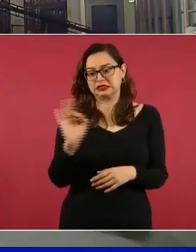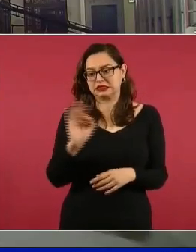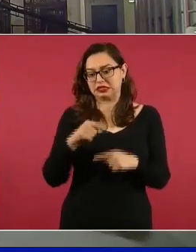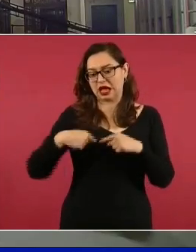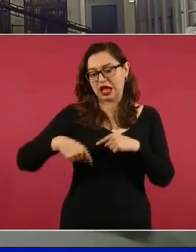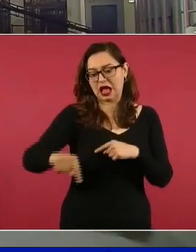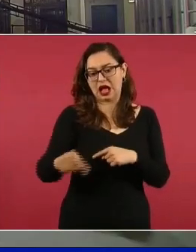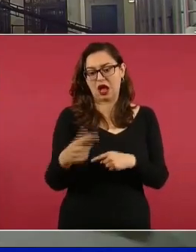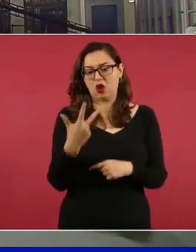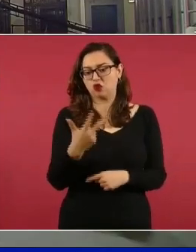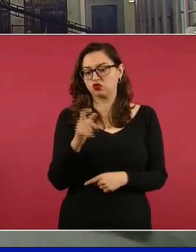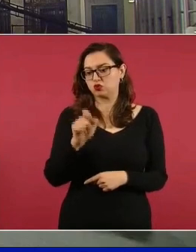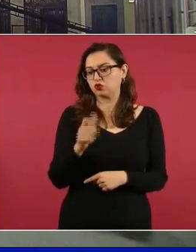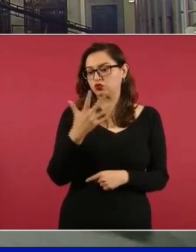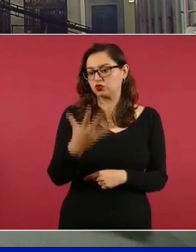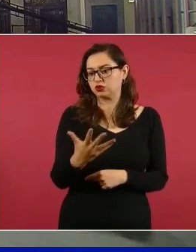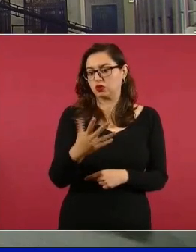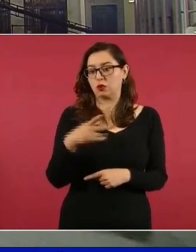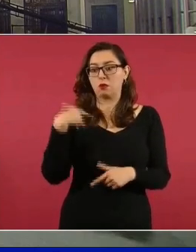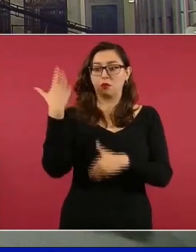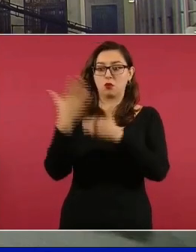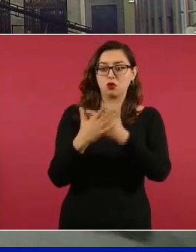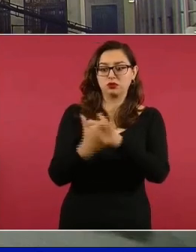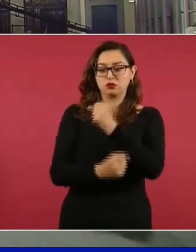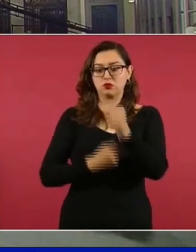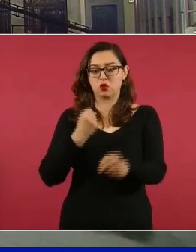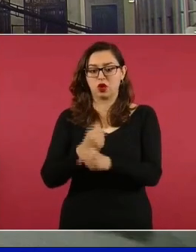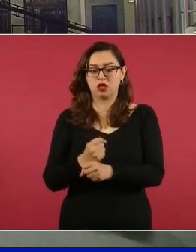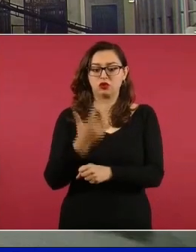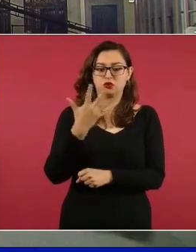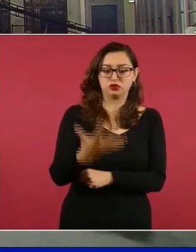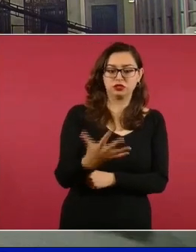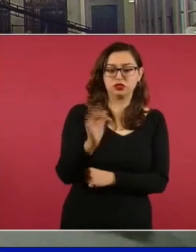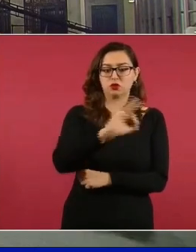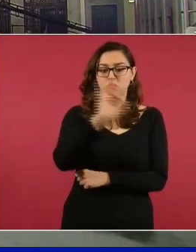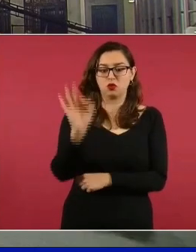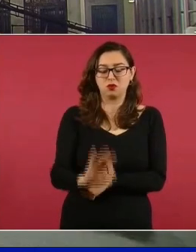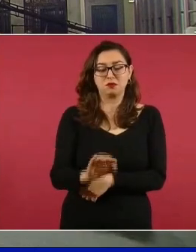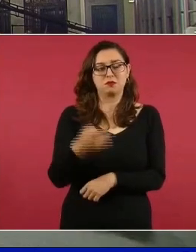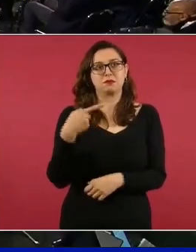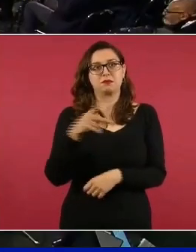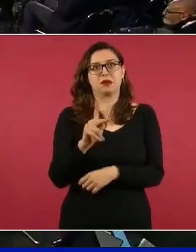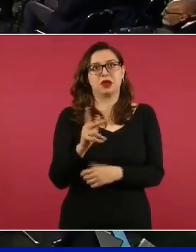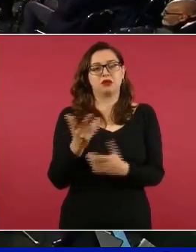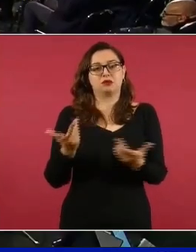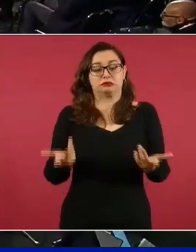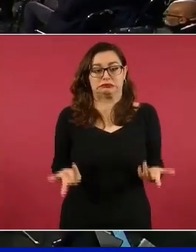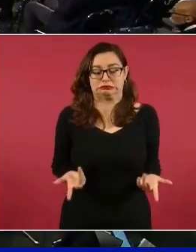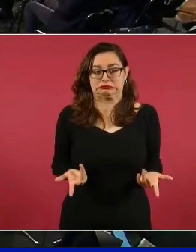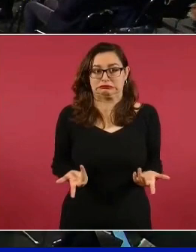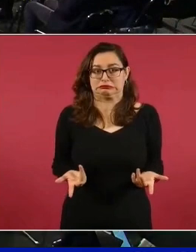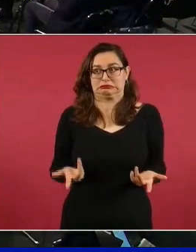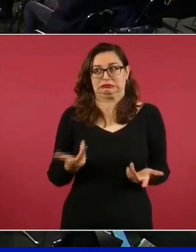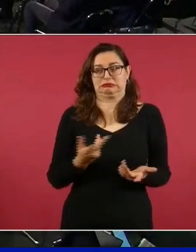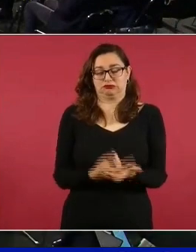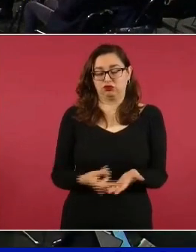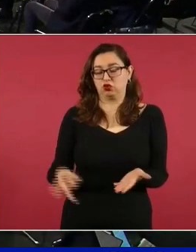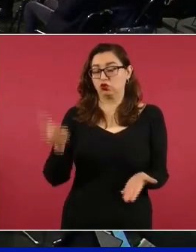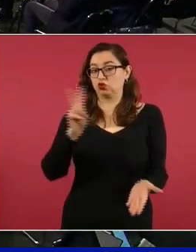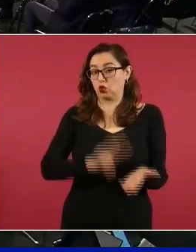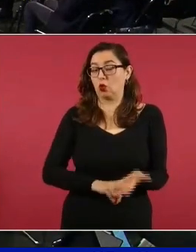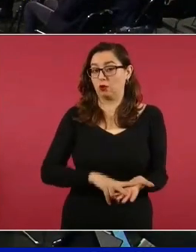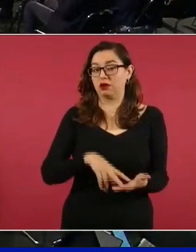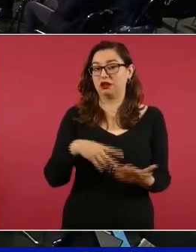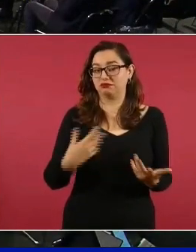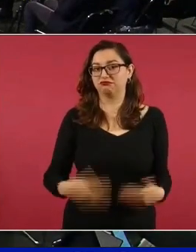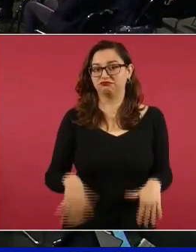8.5%. Con respecto a las expectativas que se tenían antes de 4.2 y 3.7, pues sí se va todo a lo doble. Ahora, esto va